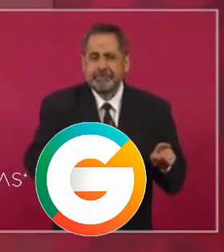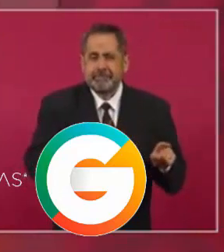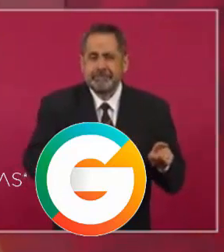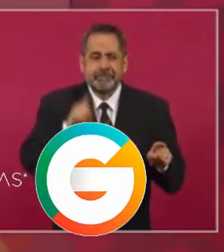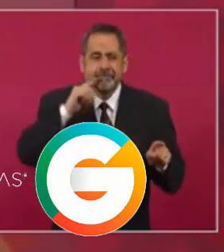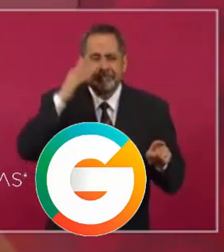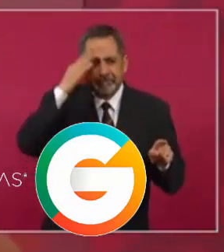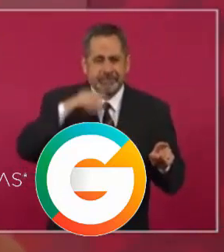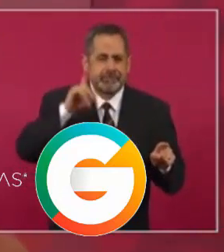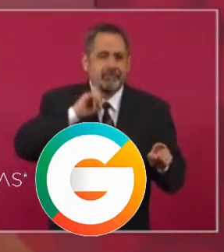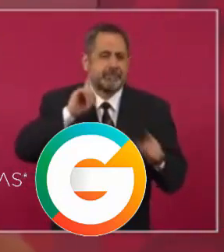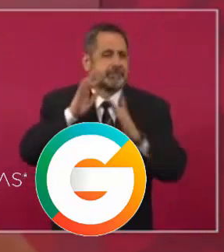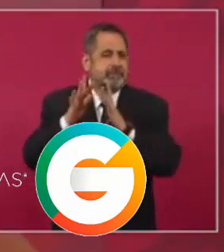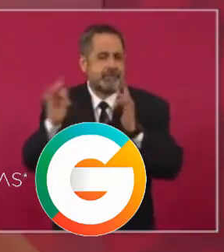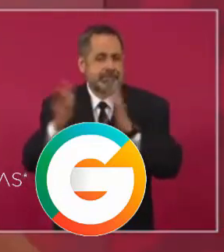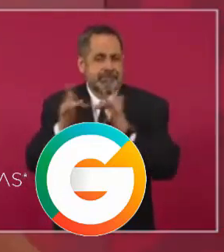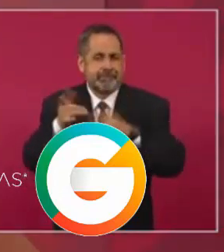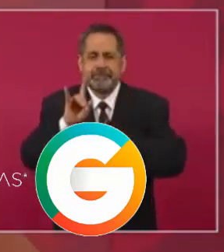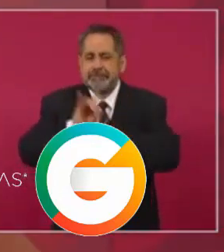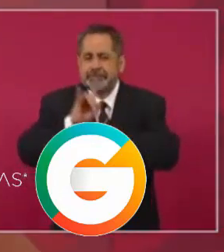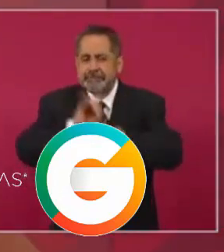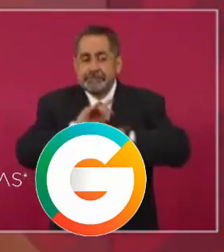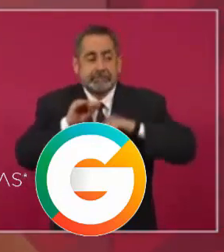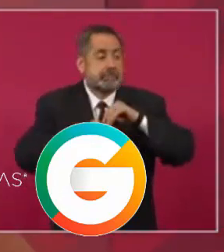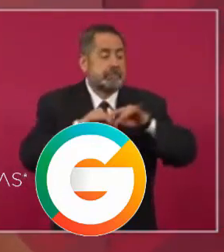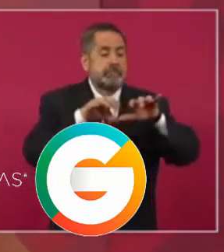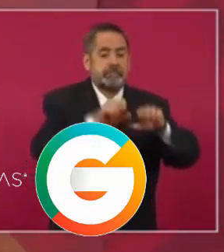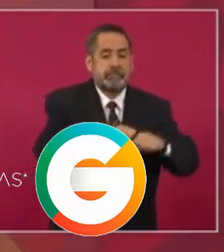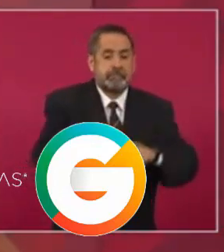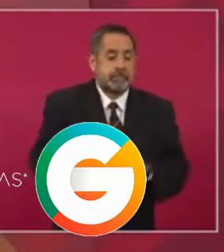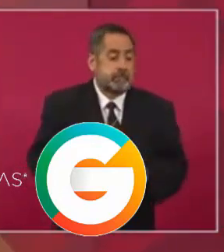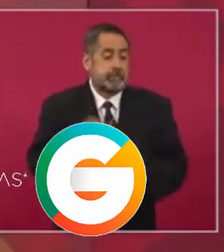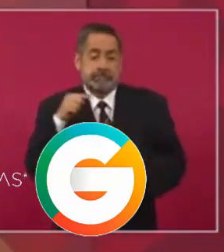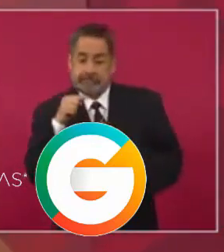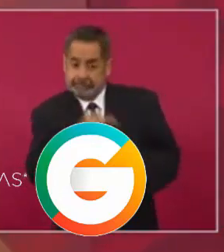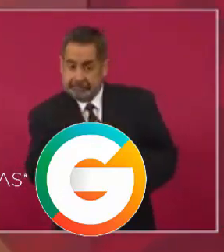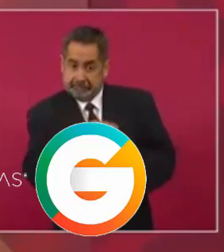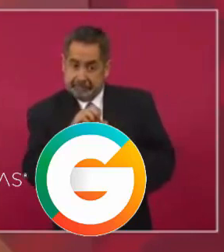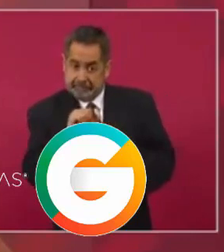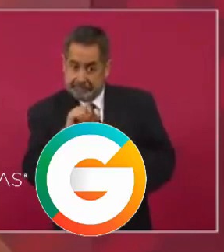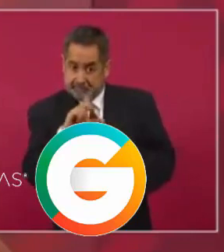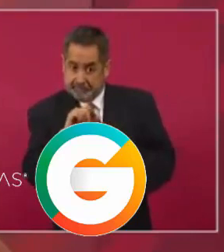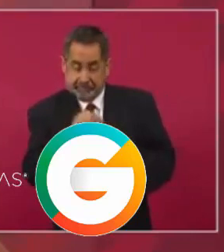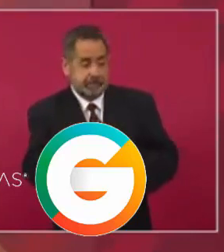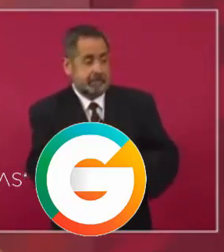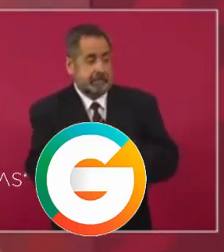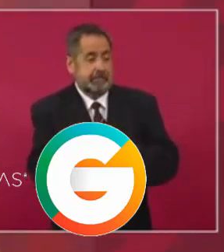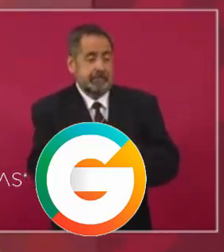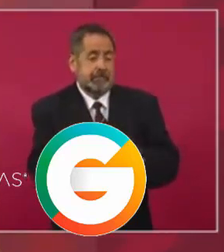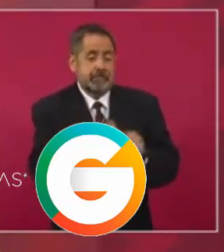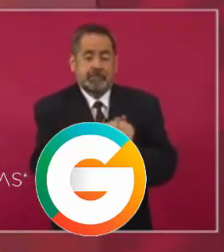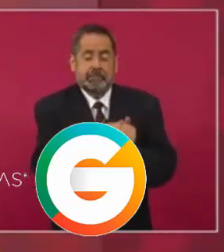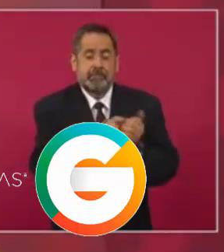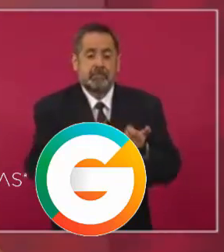una señora francesa. Era muy amigo de García